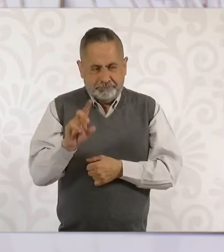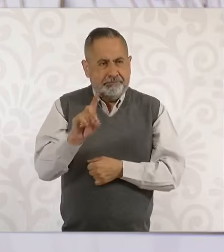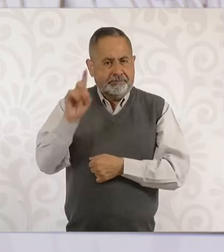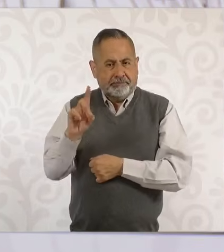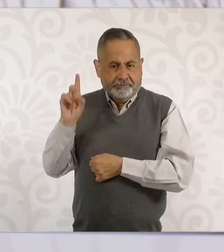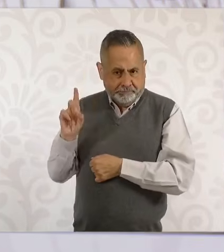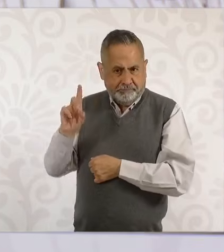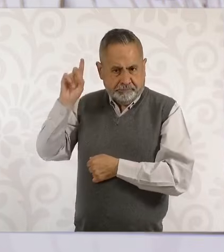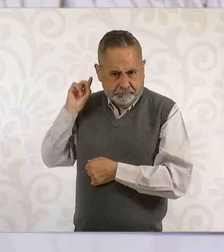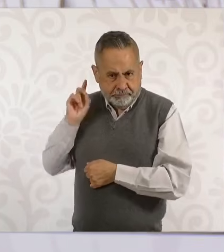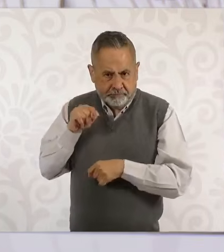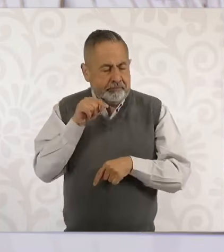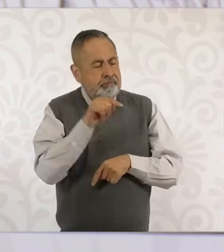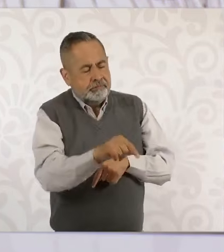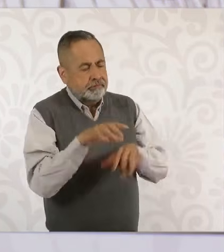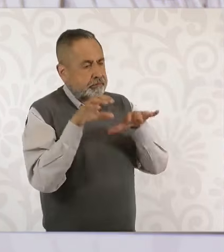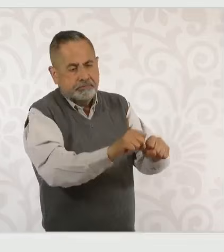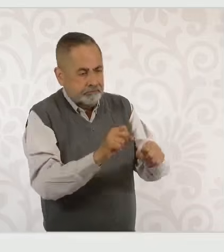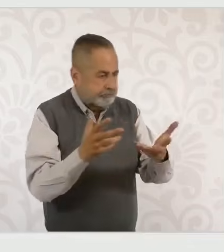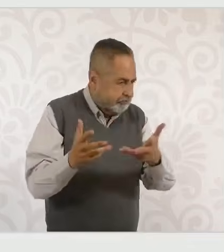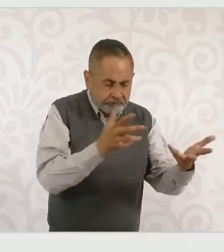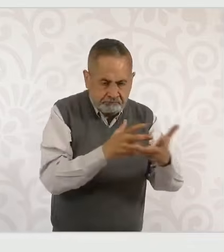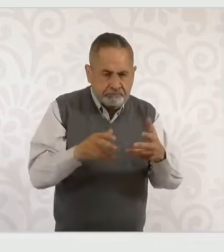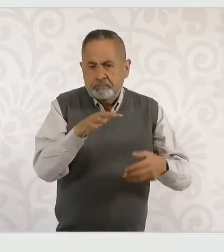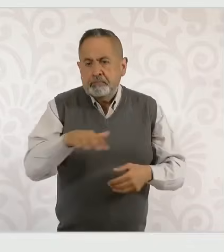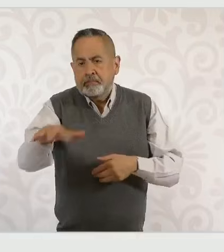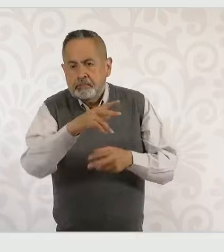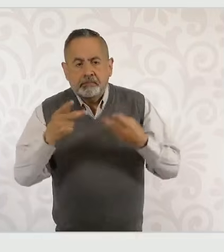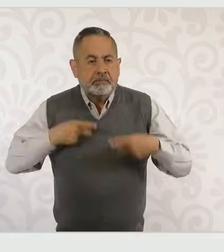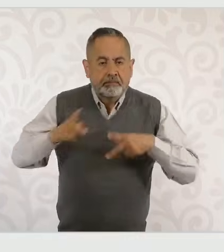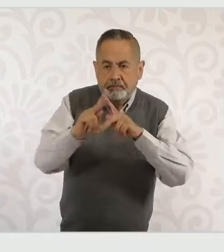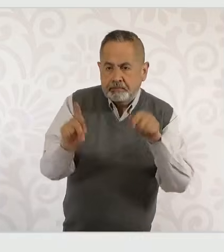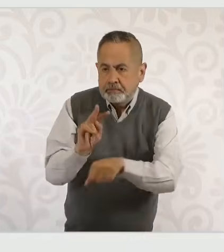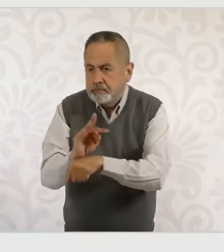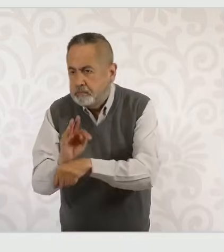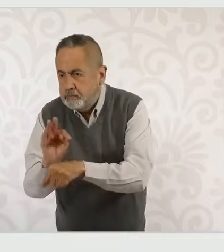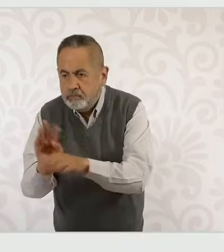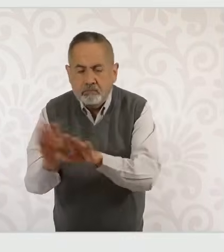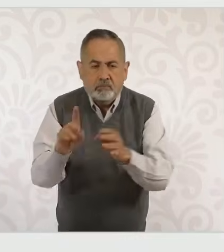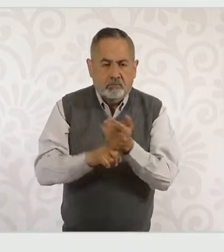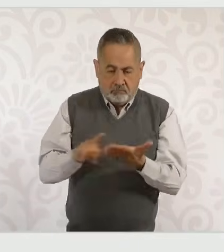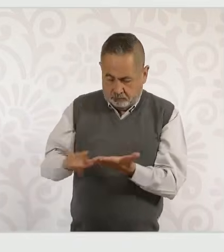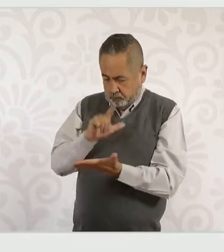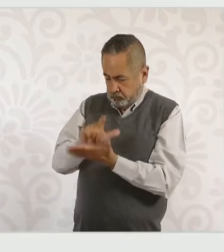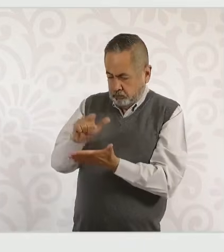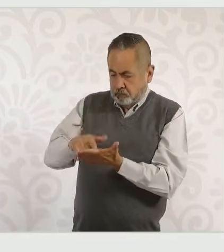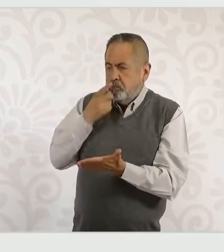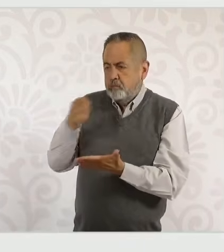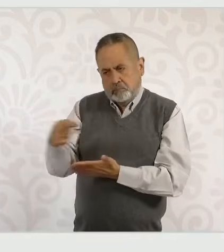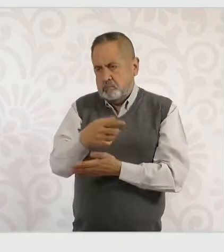domingo, pues se atiende de acuerdo a la ley, al uso racional de la fuerza.